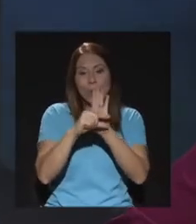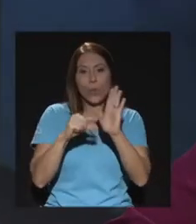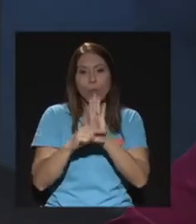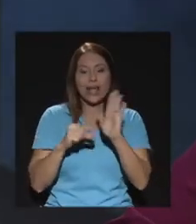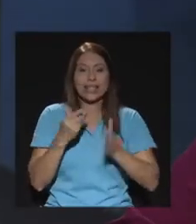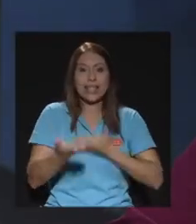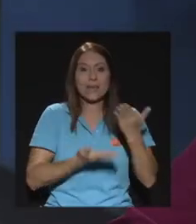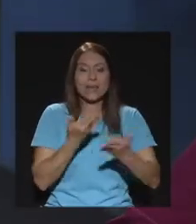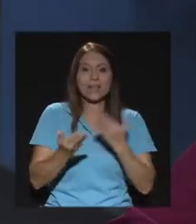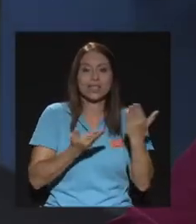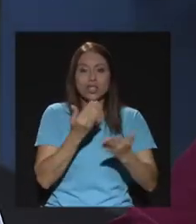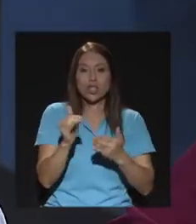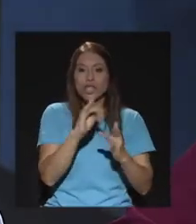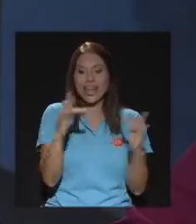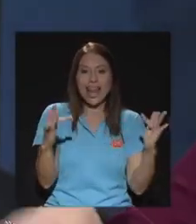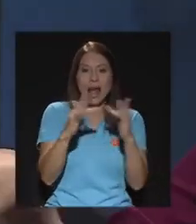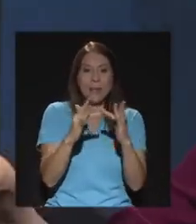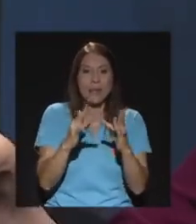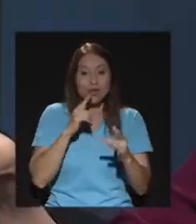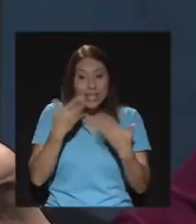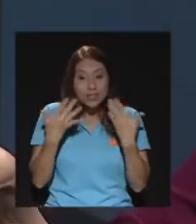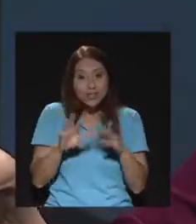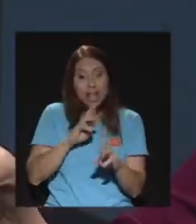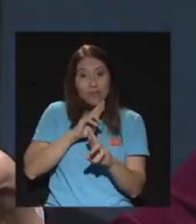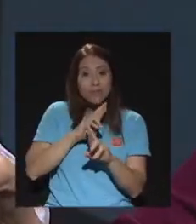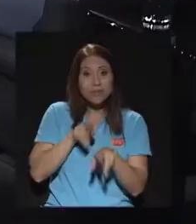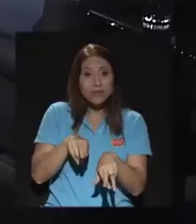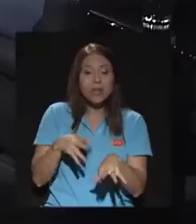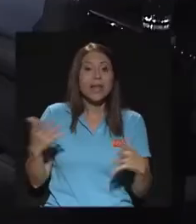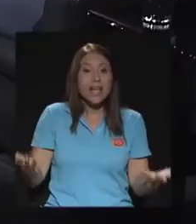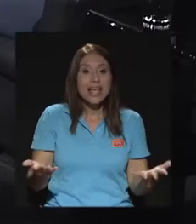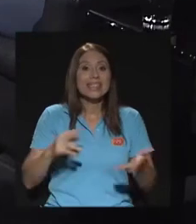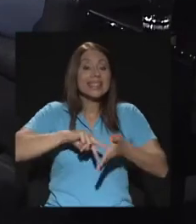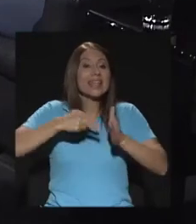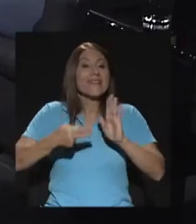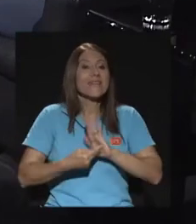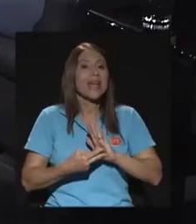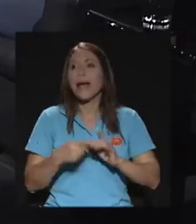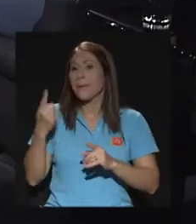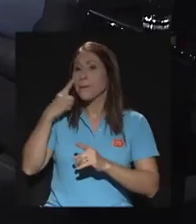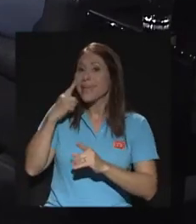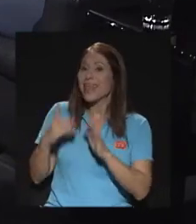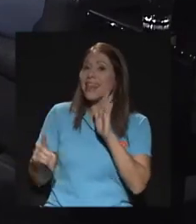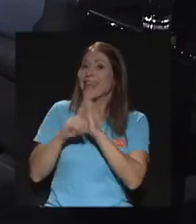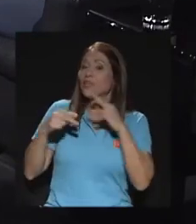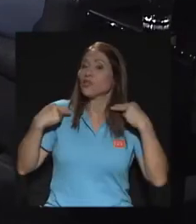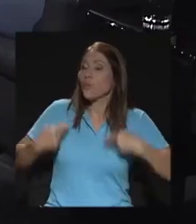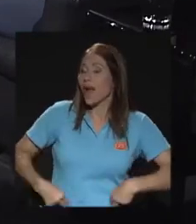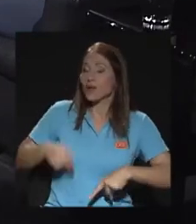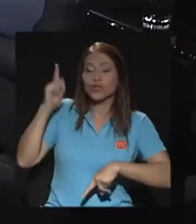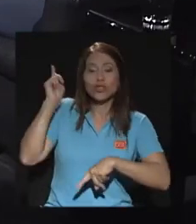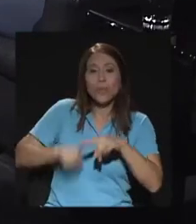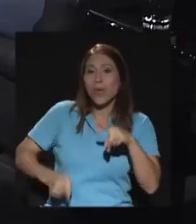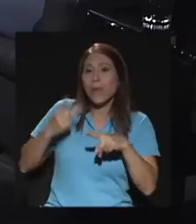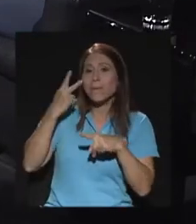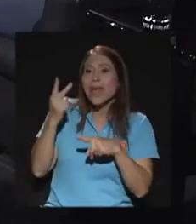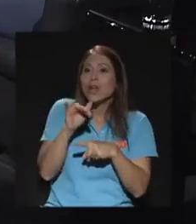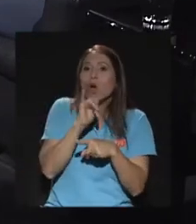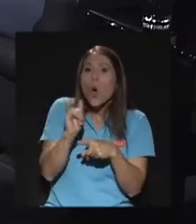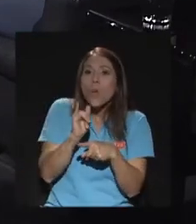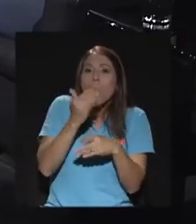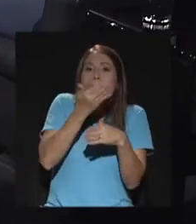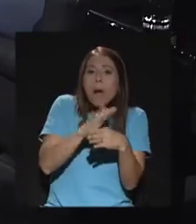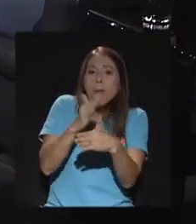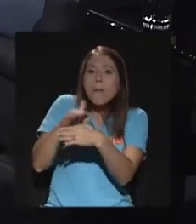02, 008, 182. Mire, don Antonio, derechos humanos no se pueden ver como compartimentos. Cuando la regulación